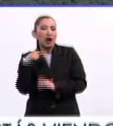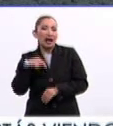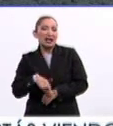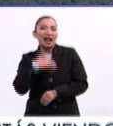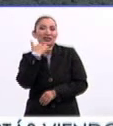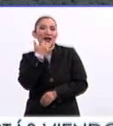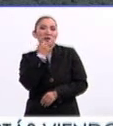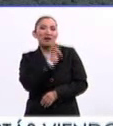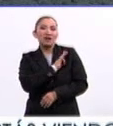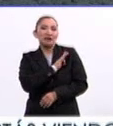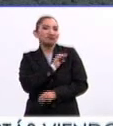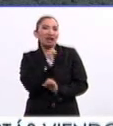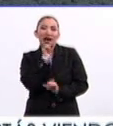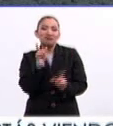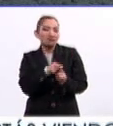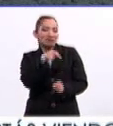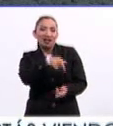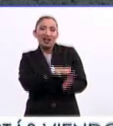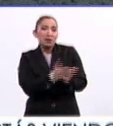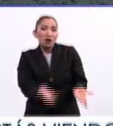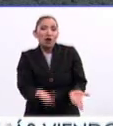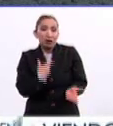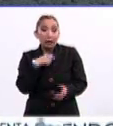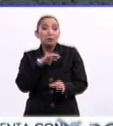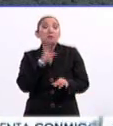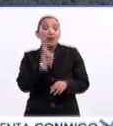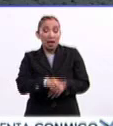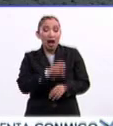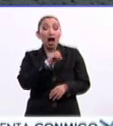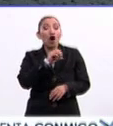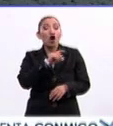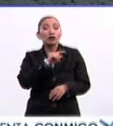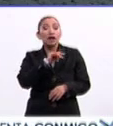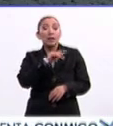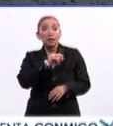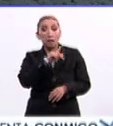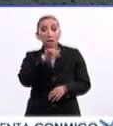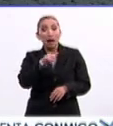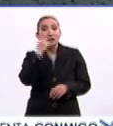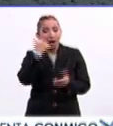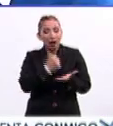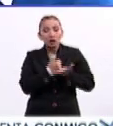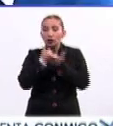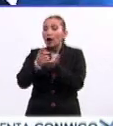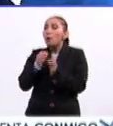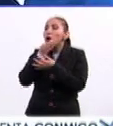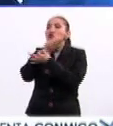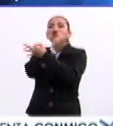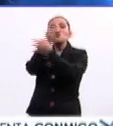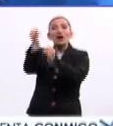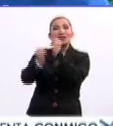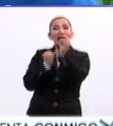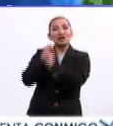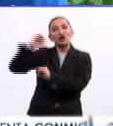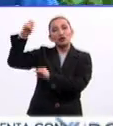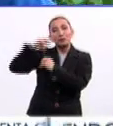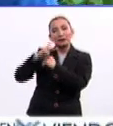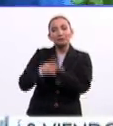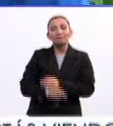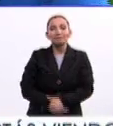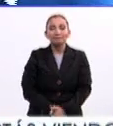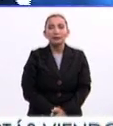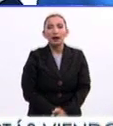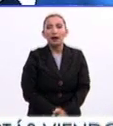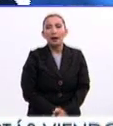Entonces fue una gran labor la de Paz, como para difundir su obra internacionalmente. Pero también vi muchos